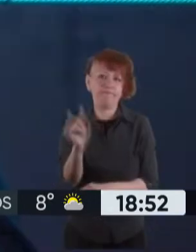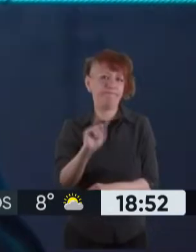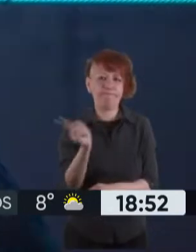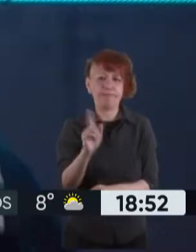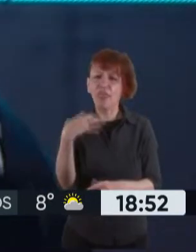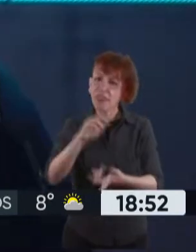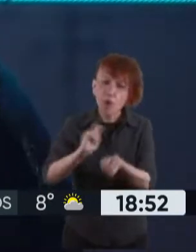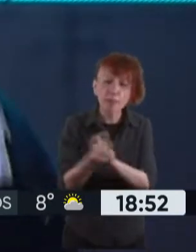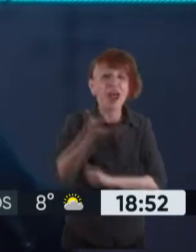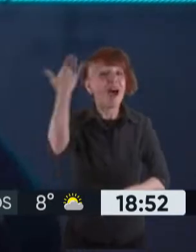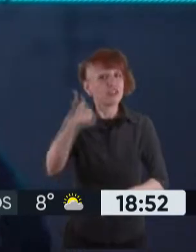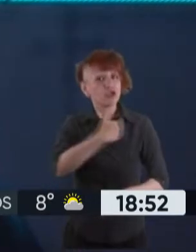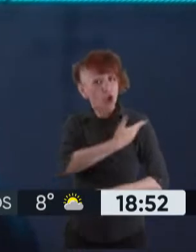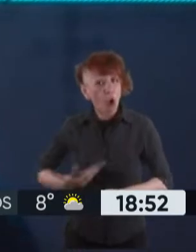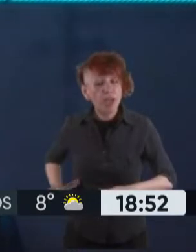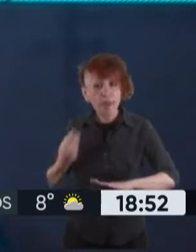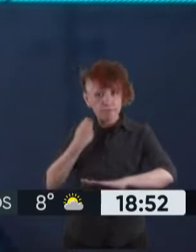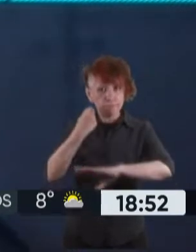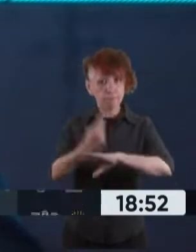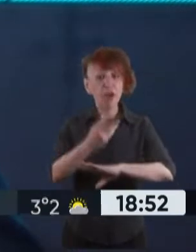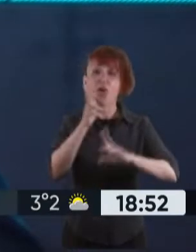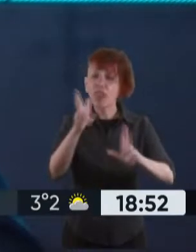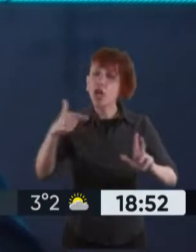Cuando llegué al gobierno dije, voy a gobernar con las